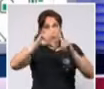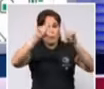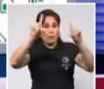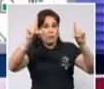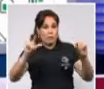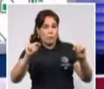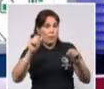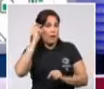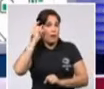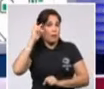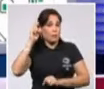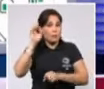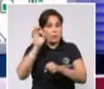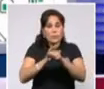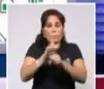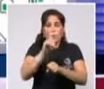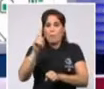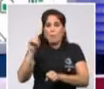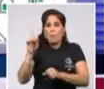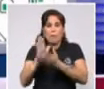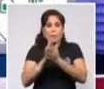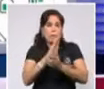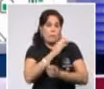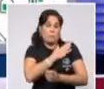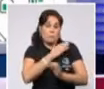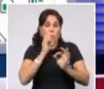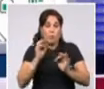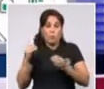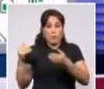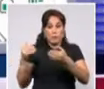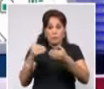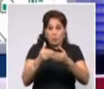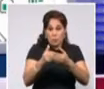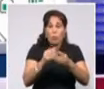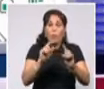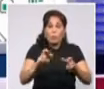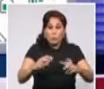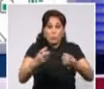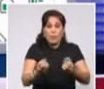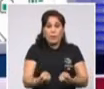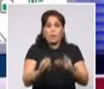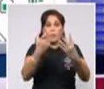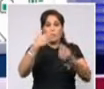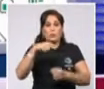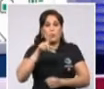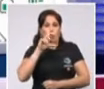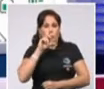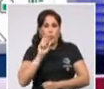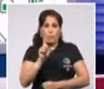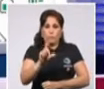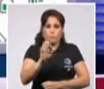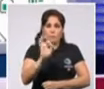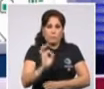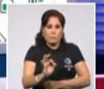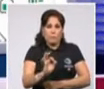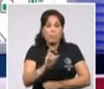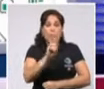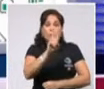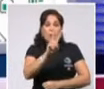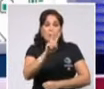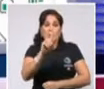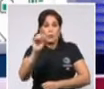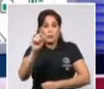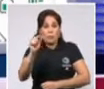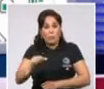a finales del mes de julio y que aún no hemos podido frenar. En los cerca de 200 días que